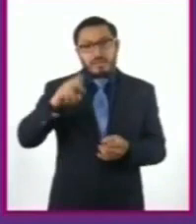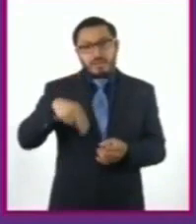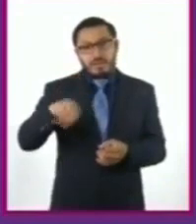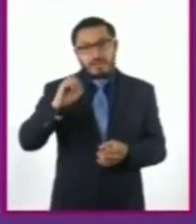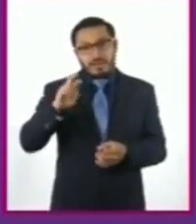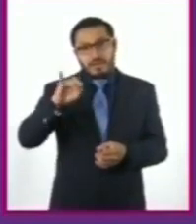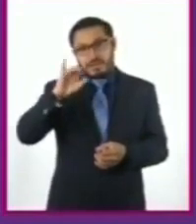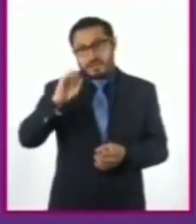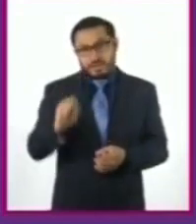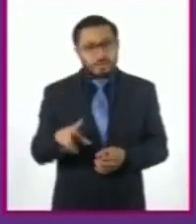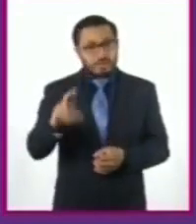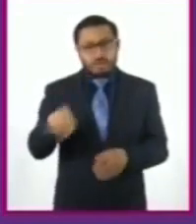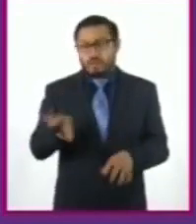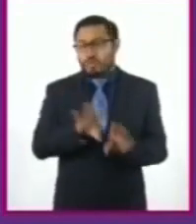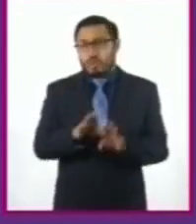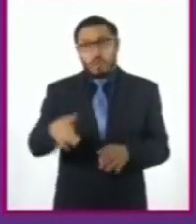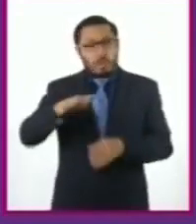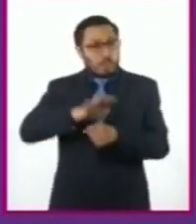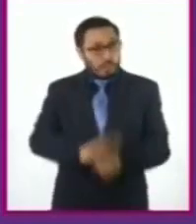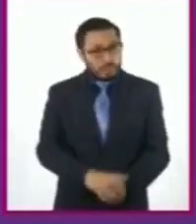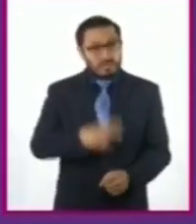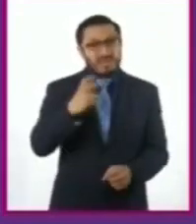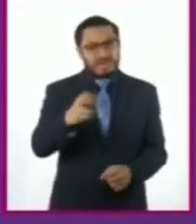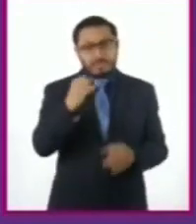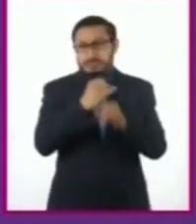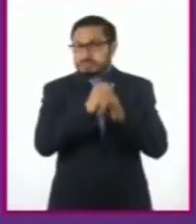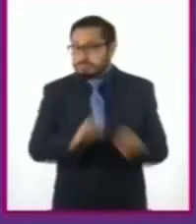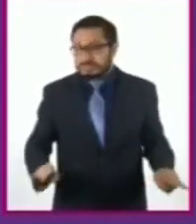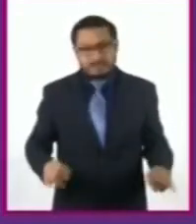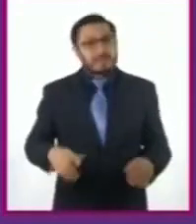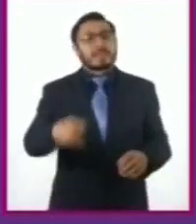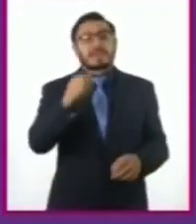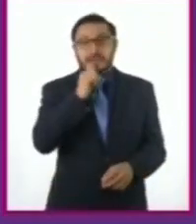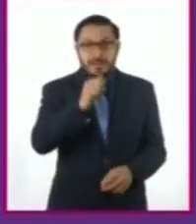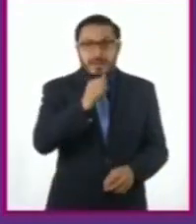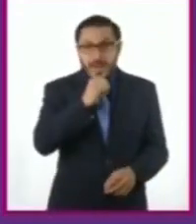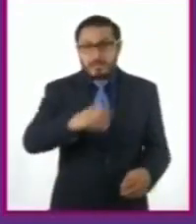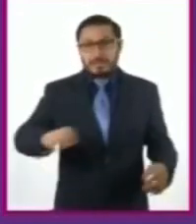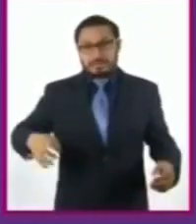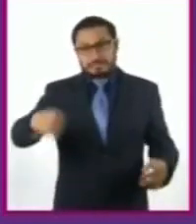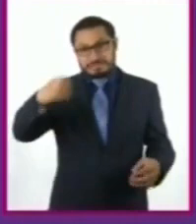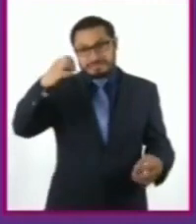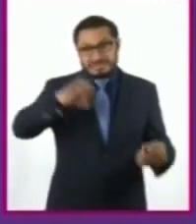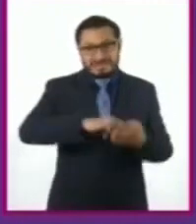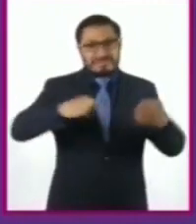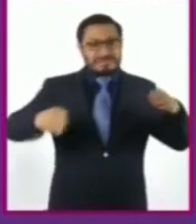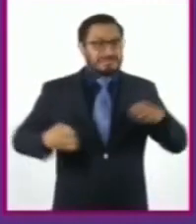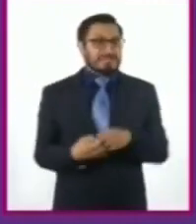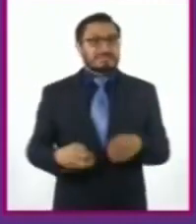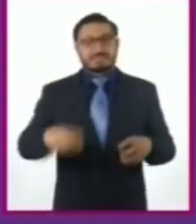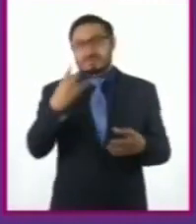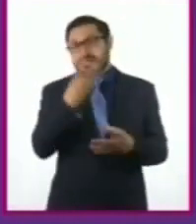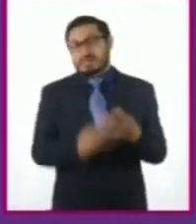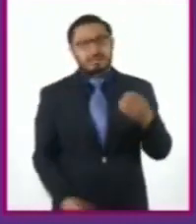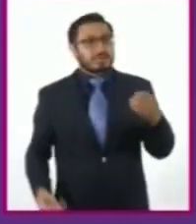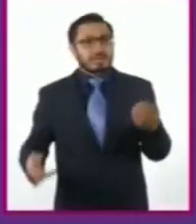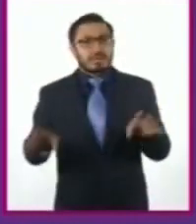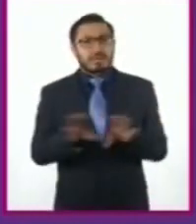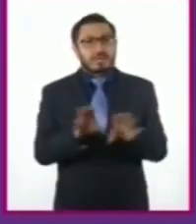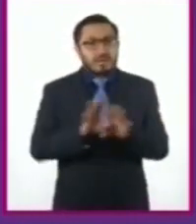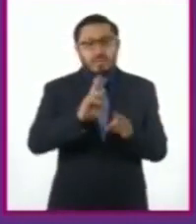sometidos, independientes y aún enemigos de la Triple Alianza que de manera